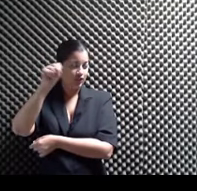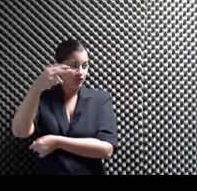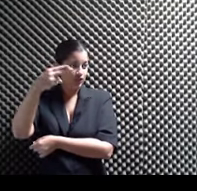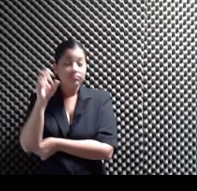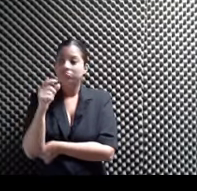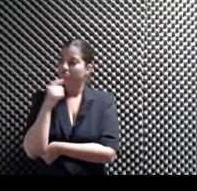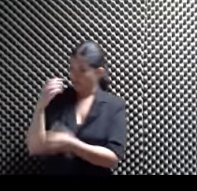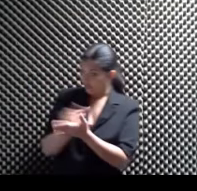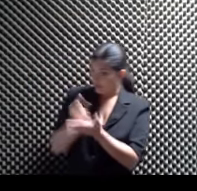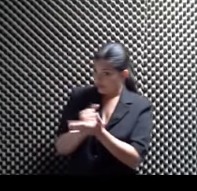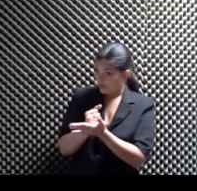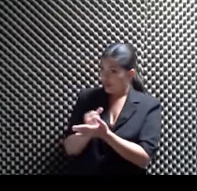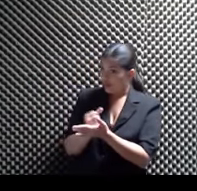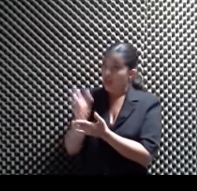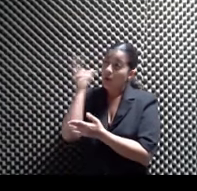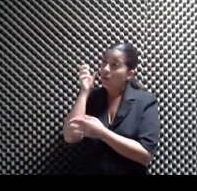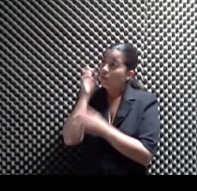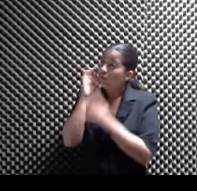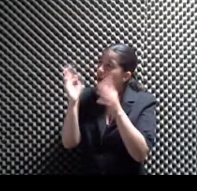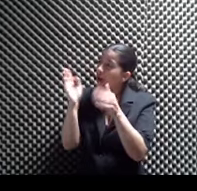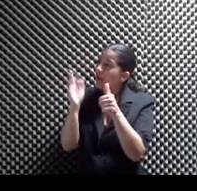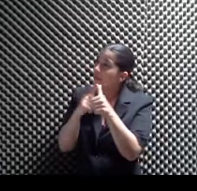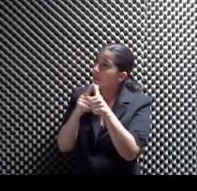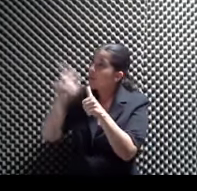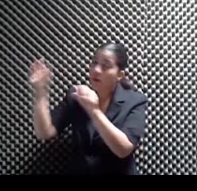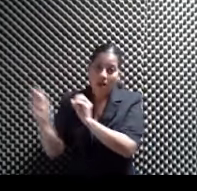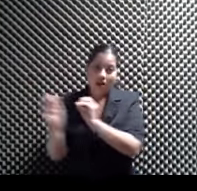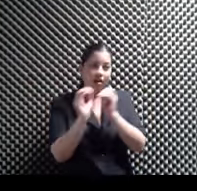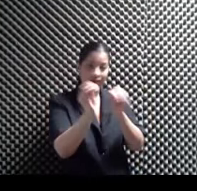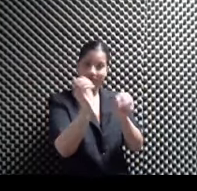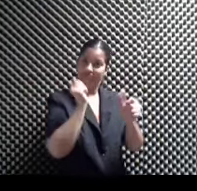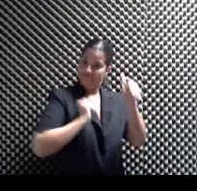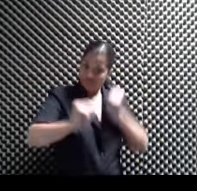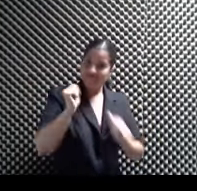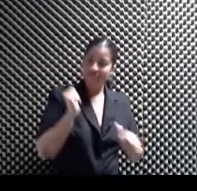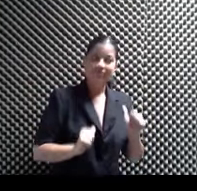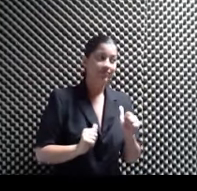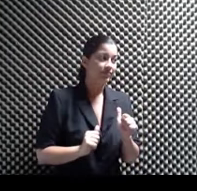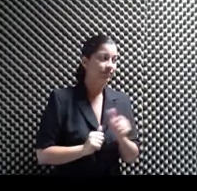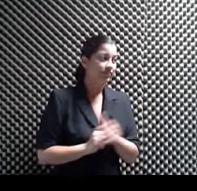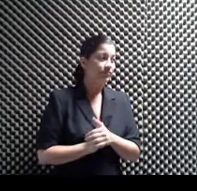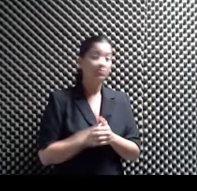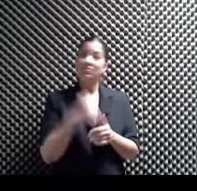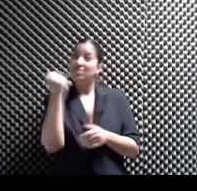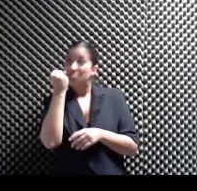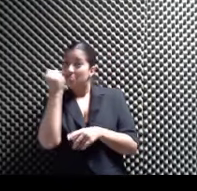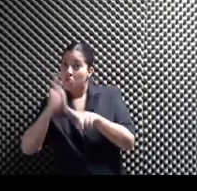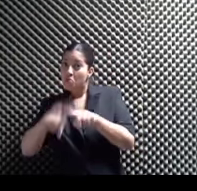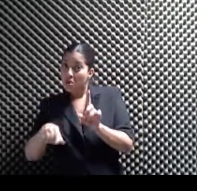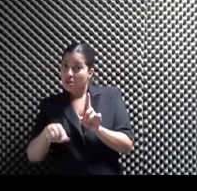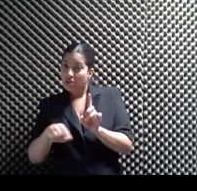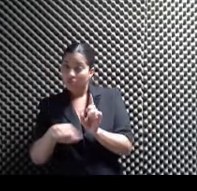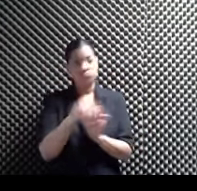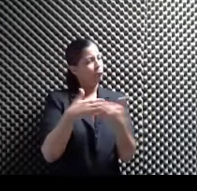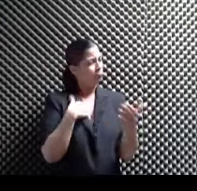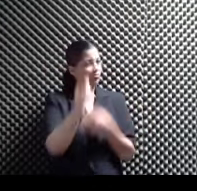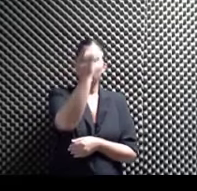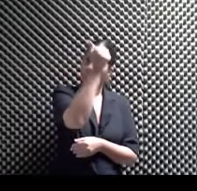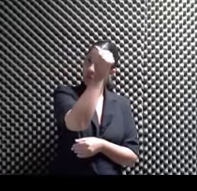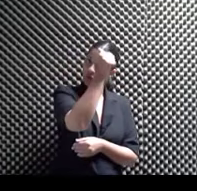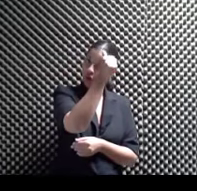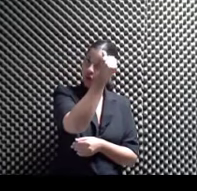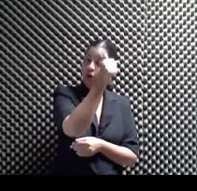escuchar El conversatorio Con la autora Y después pasar A ver A la obra de teatro Y si no puede El sábado No importa El domingo 3 y 10